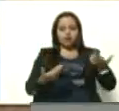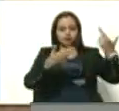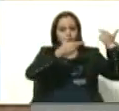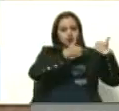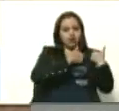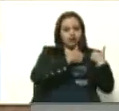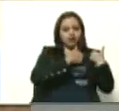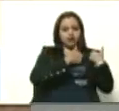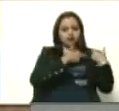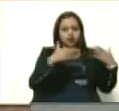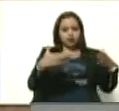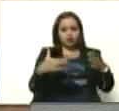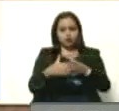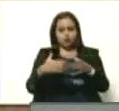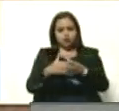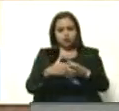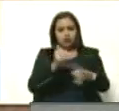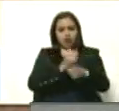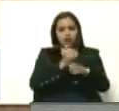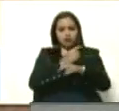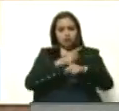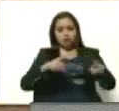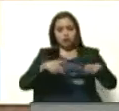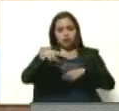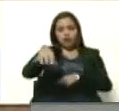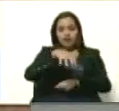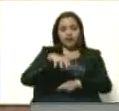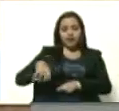los poderes públicos estadales,